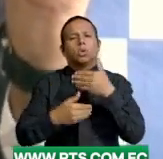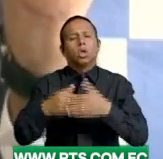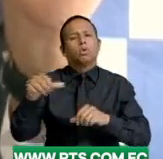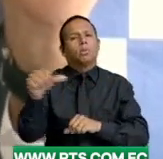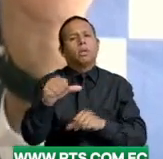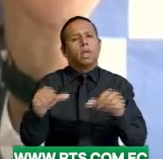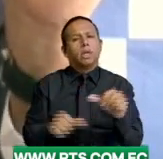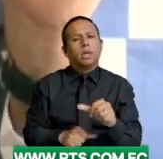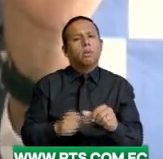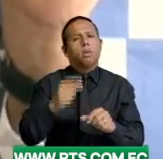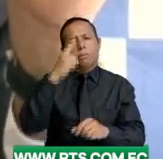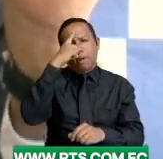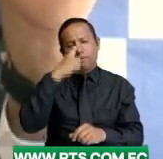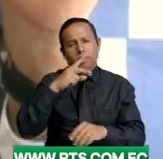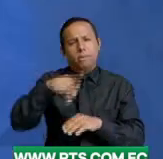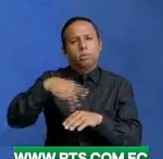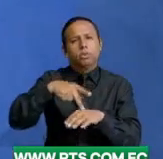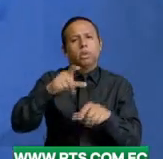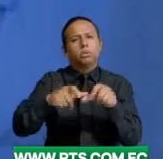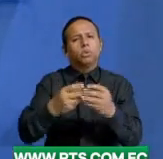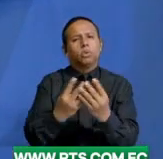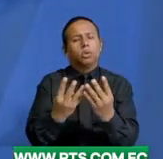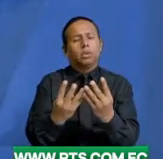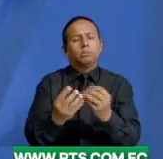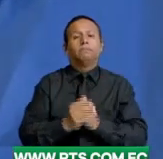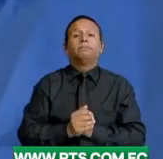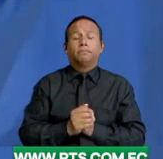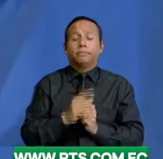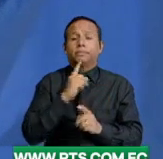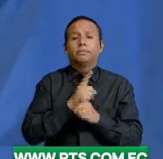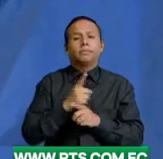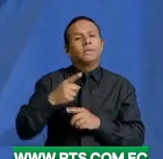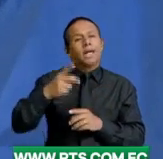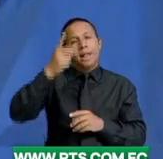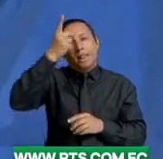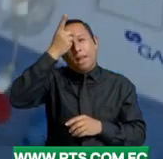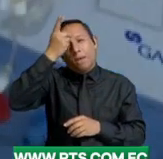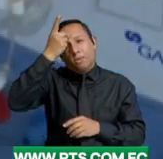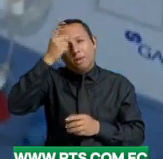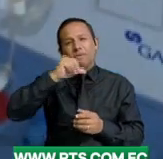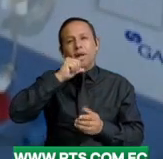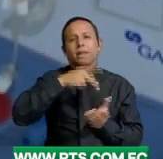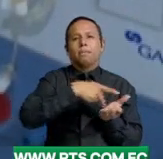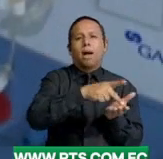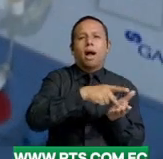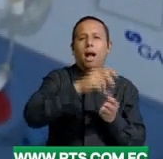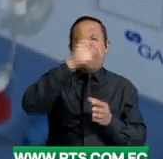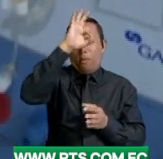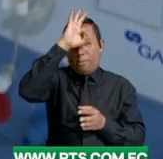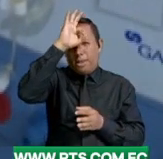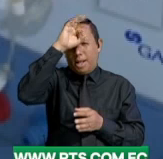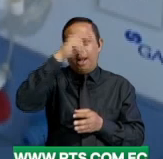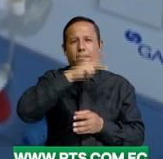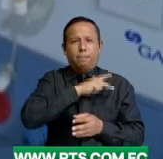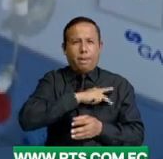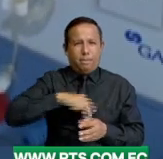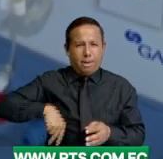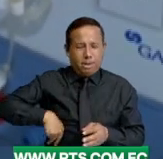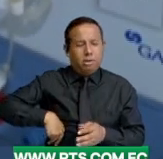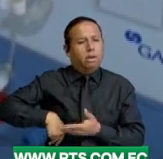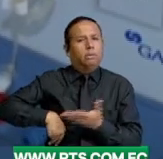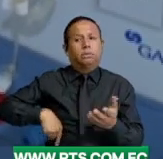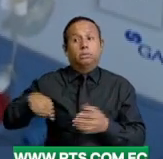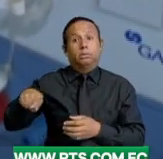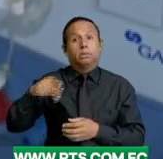perfiles profesionales y de personal. Sobre la deuda con dializadoras, centros oncológicos y otras empresas privadas, Peña señaló que han presupuestado